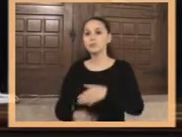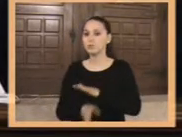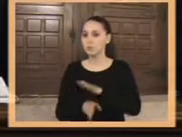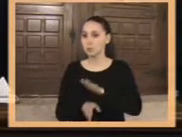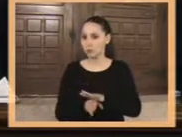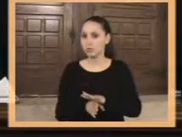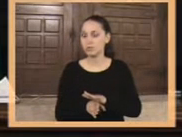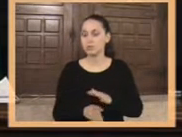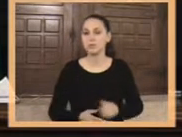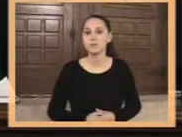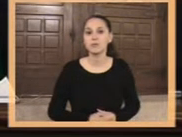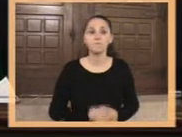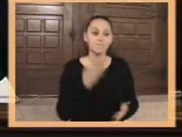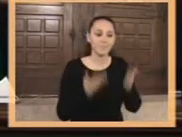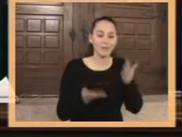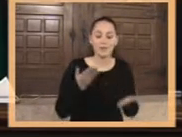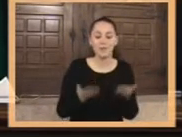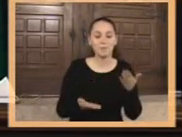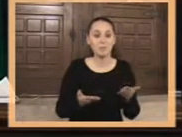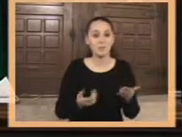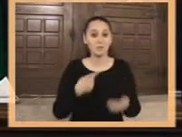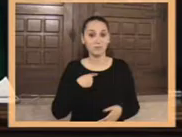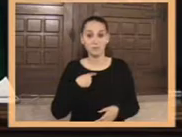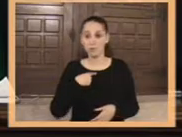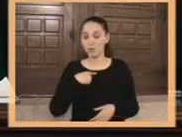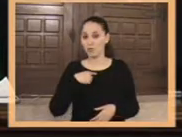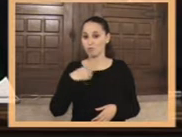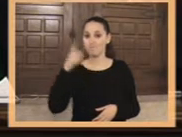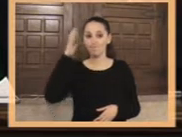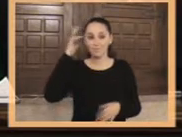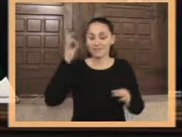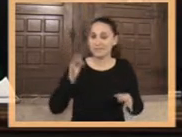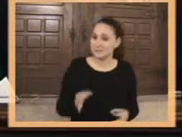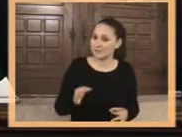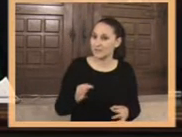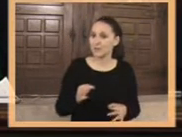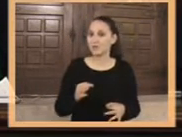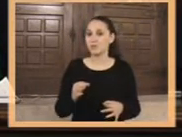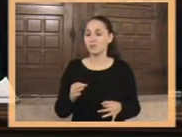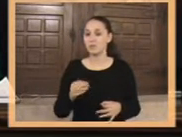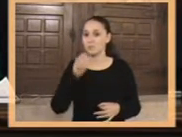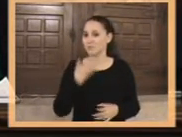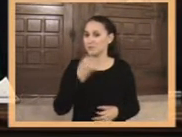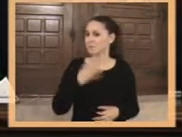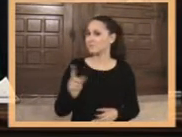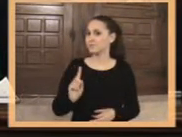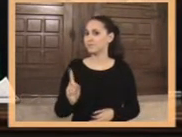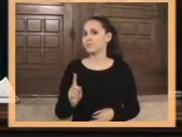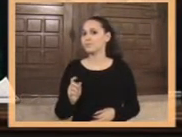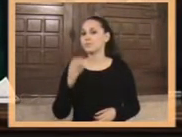me los creo a media. Yo, primero, que no lo sigan pagando. Y si en una negociación de la